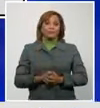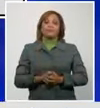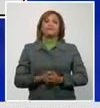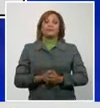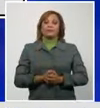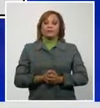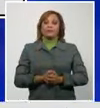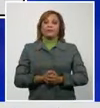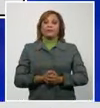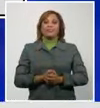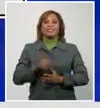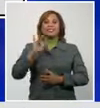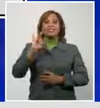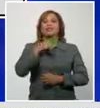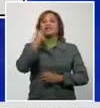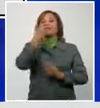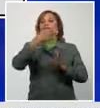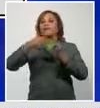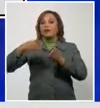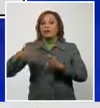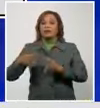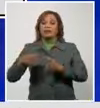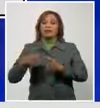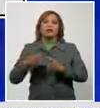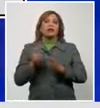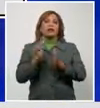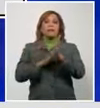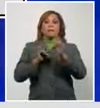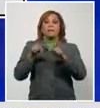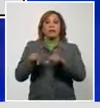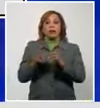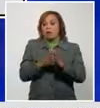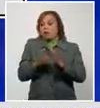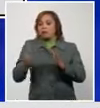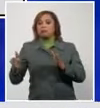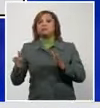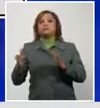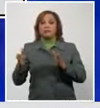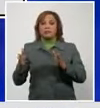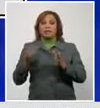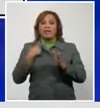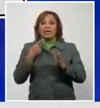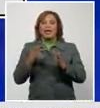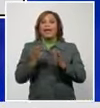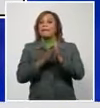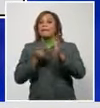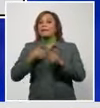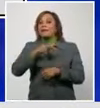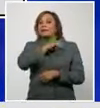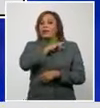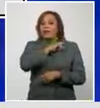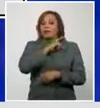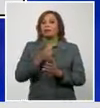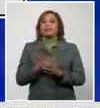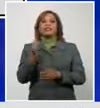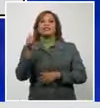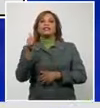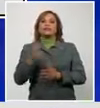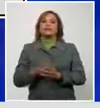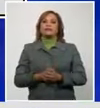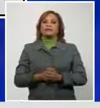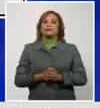Lamentablemente, 7 fallecidos ya en este mes. Tengamos en cuenta que el mes pasado fueron 10